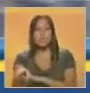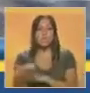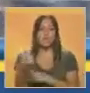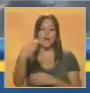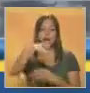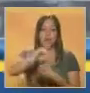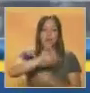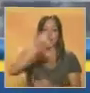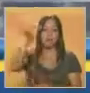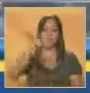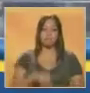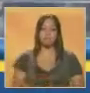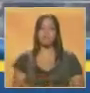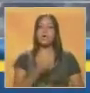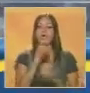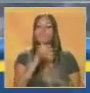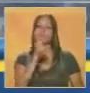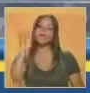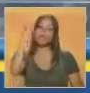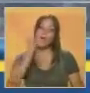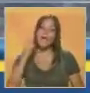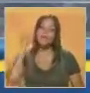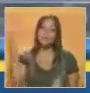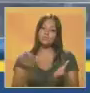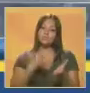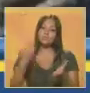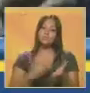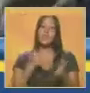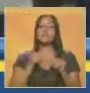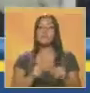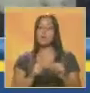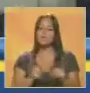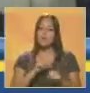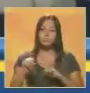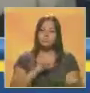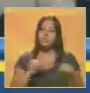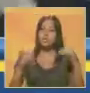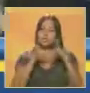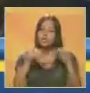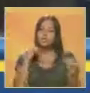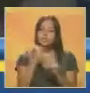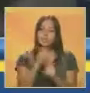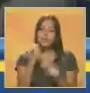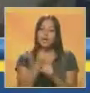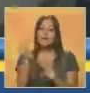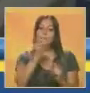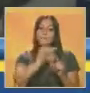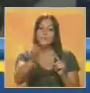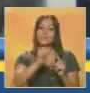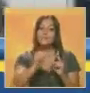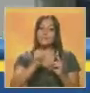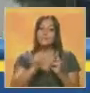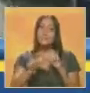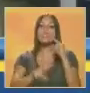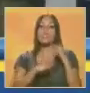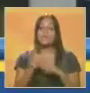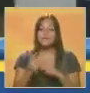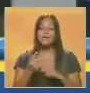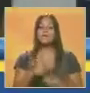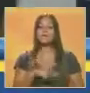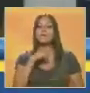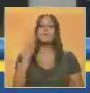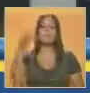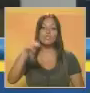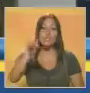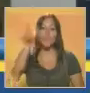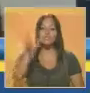aeropuertos según el diario Washington post la ca siguió los movimientos del dispositivo durante semanas y posterior asesinó a